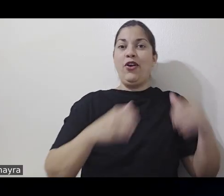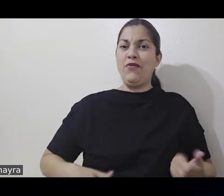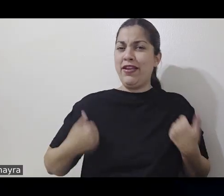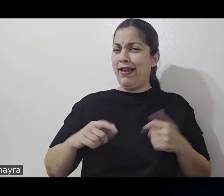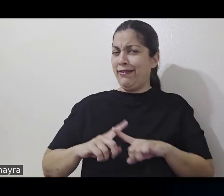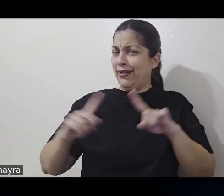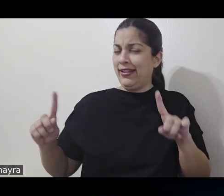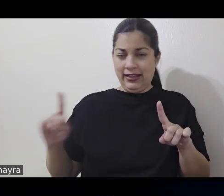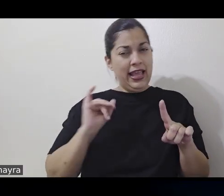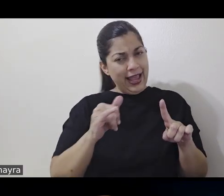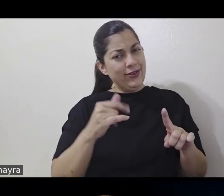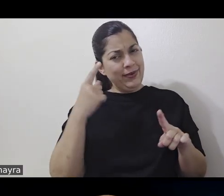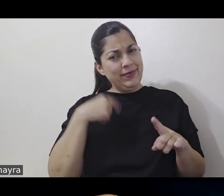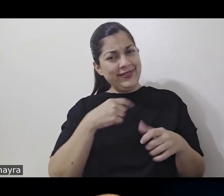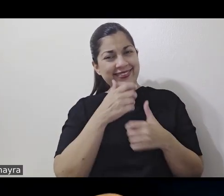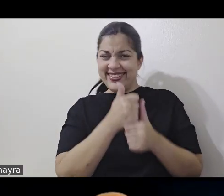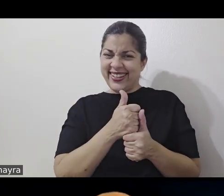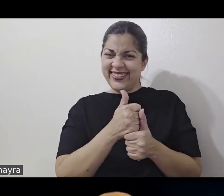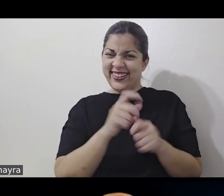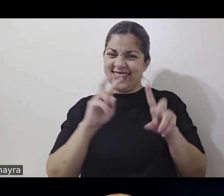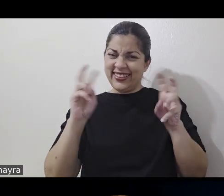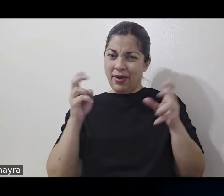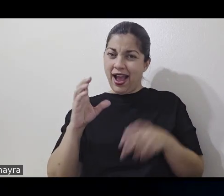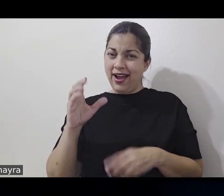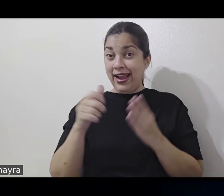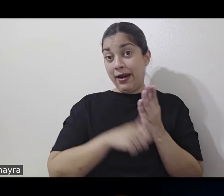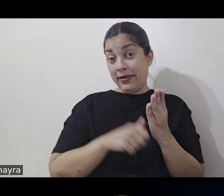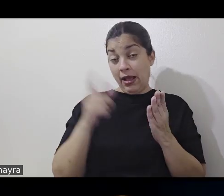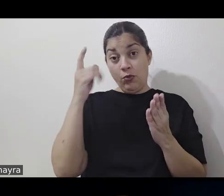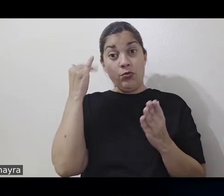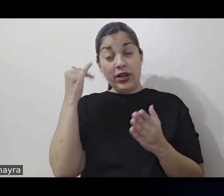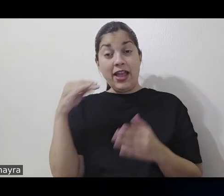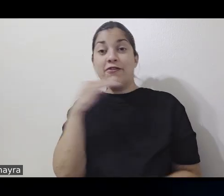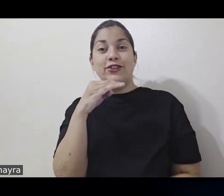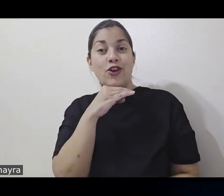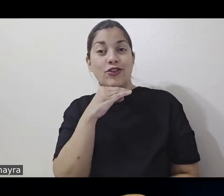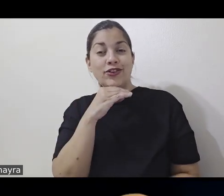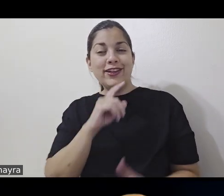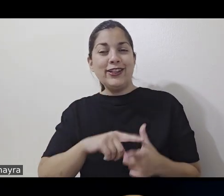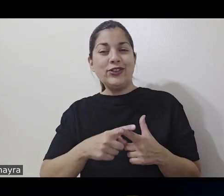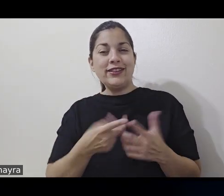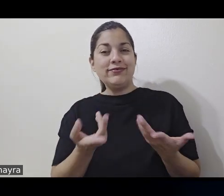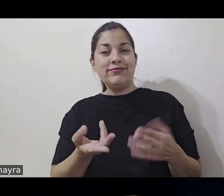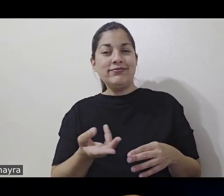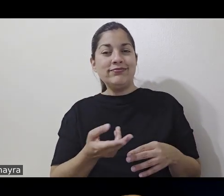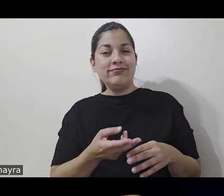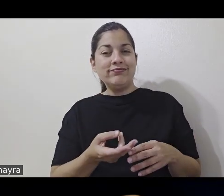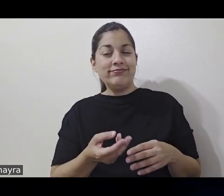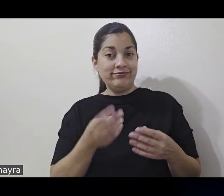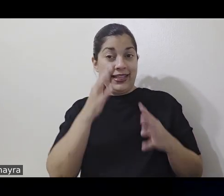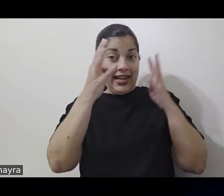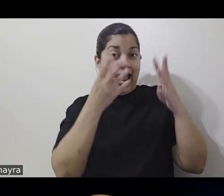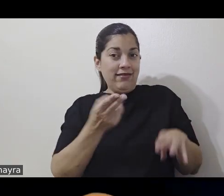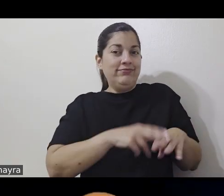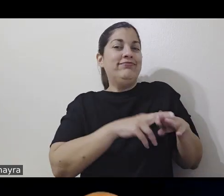que me estuvieron bien interesantes con este tema de las carpetas, porque como es ficción, se crea una ficción adicional de la que posiblemente